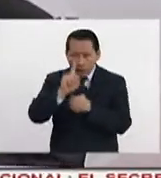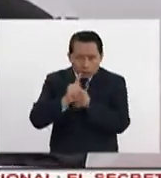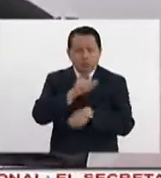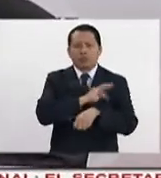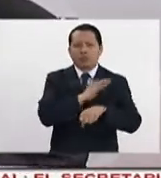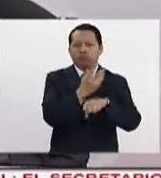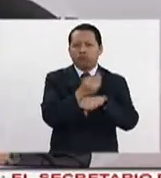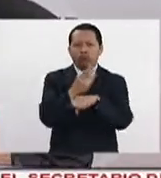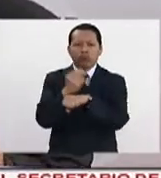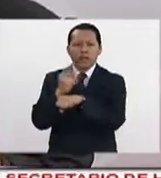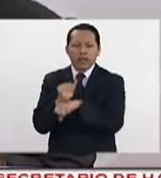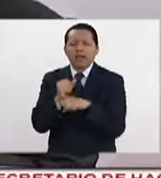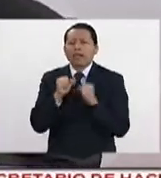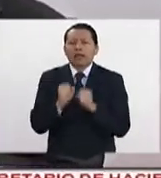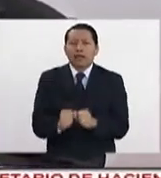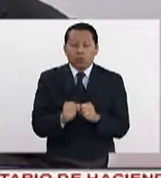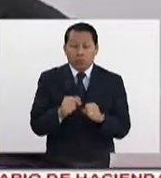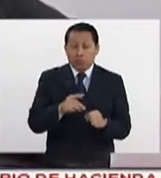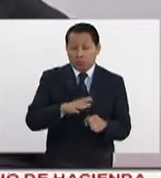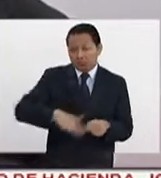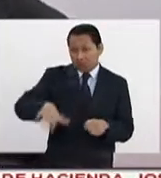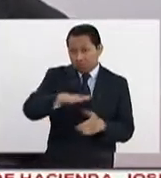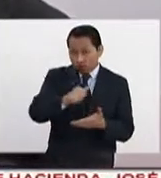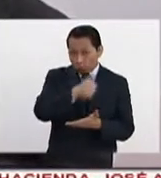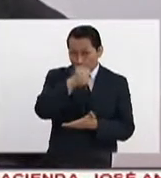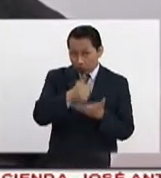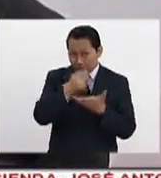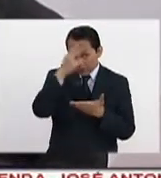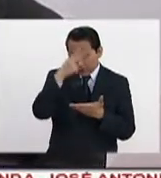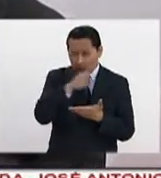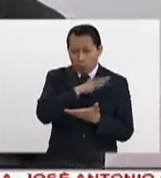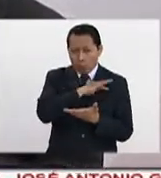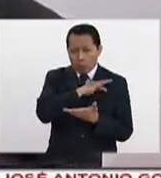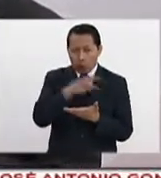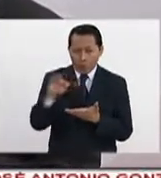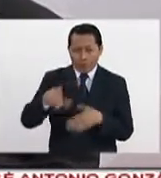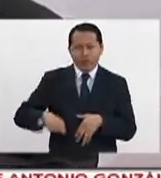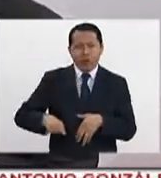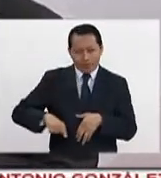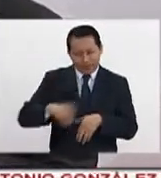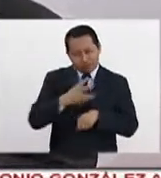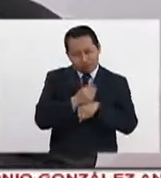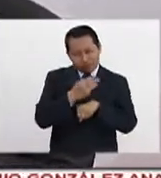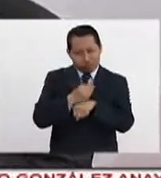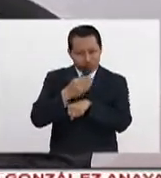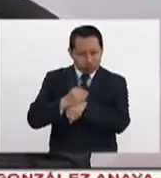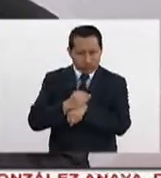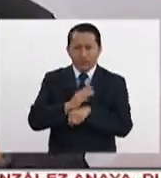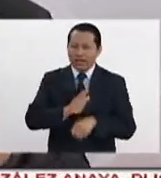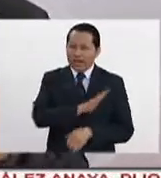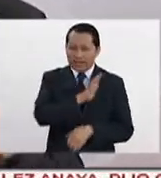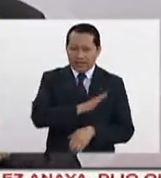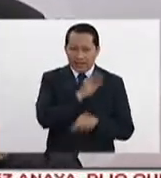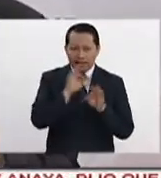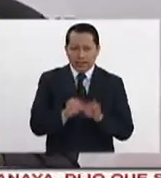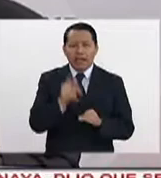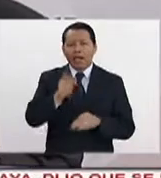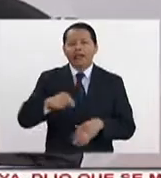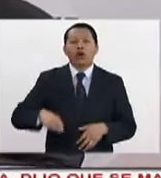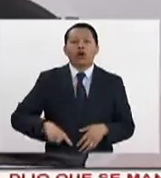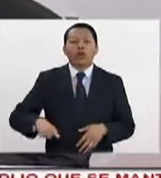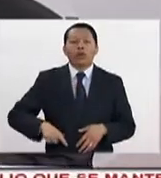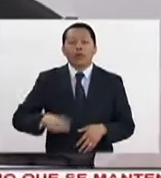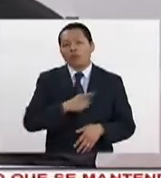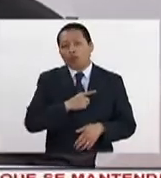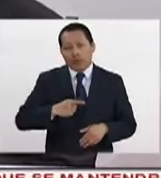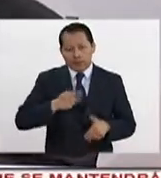cambiarle a la ciudad la calidad del gobierno. Es muy importante. El gobierno debe de